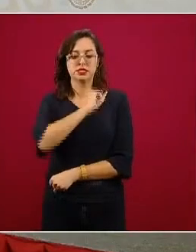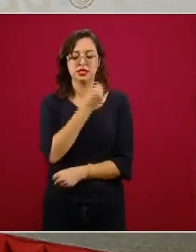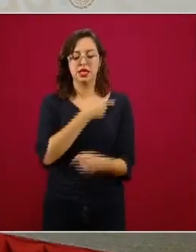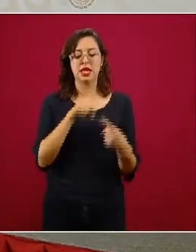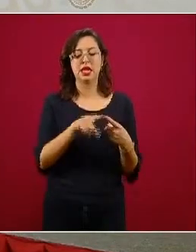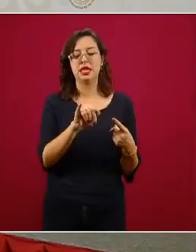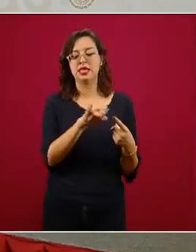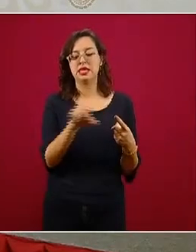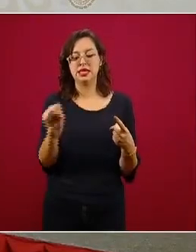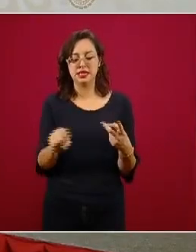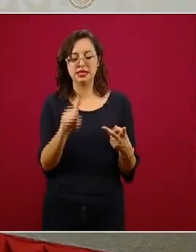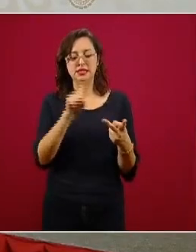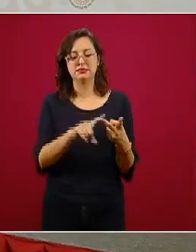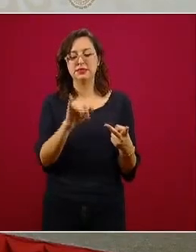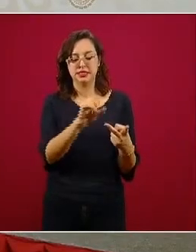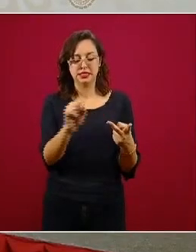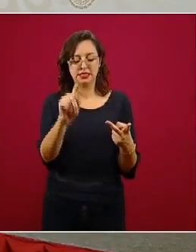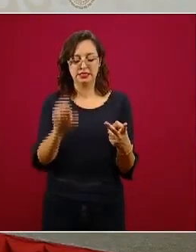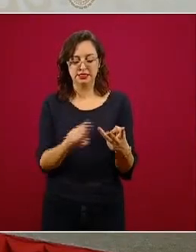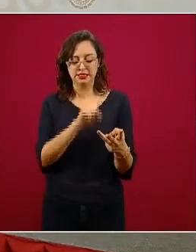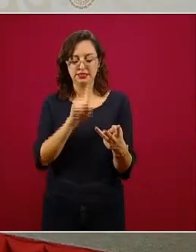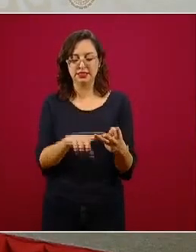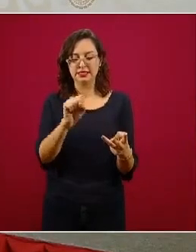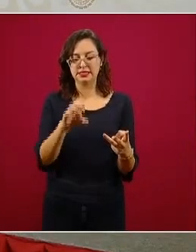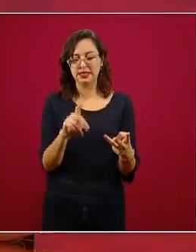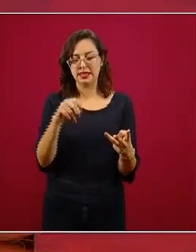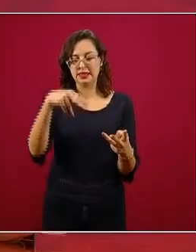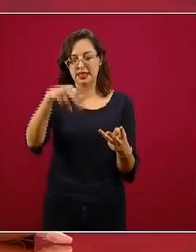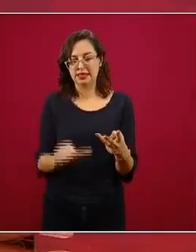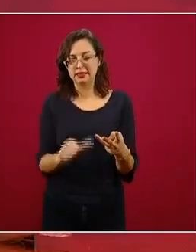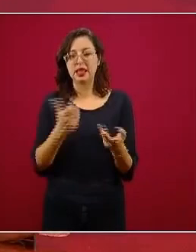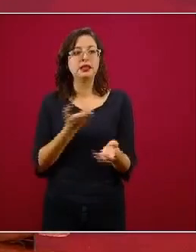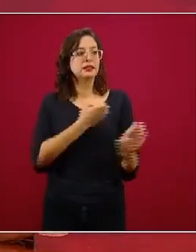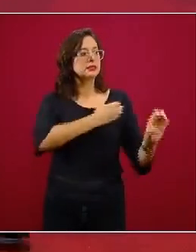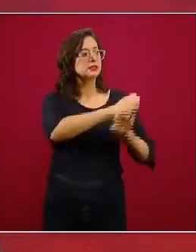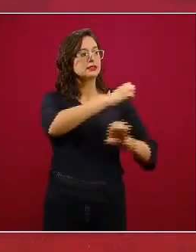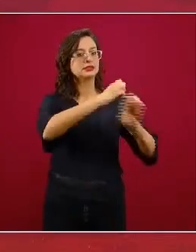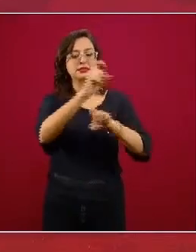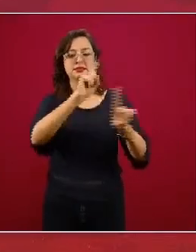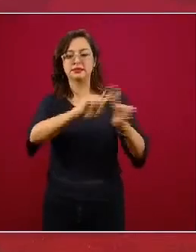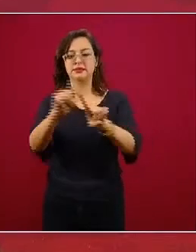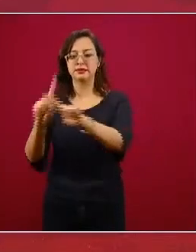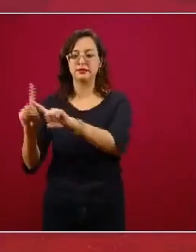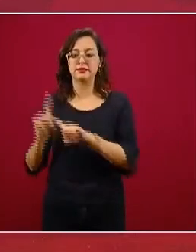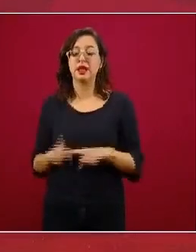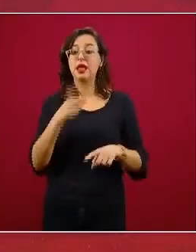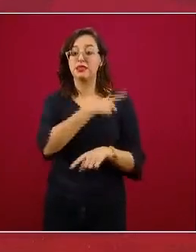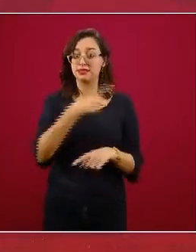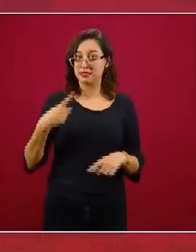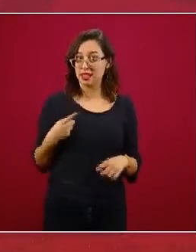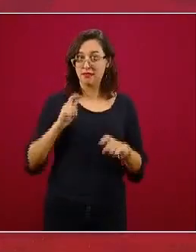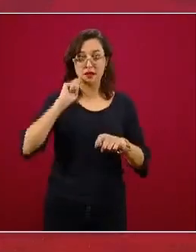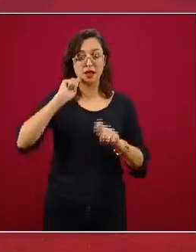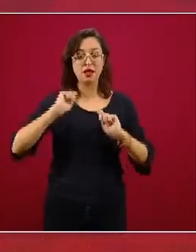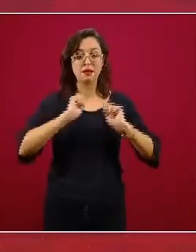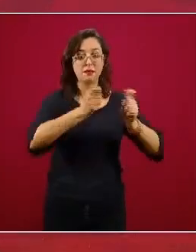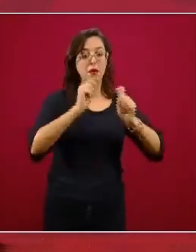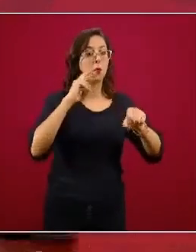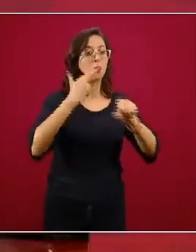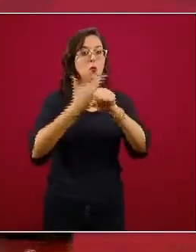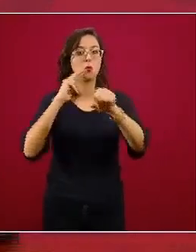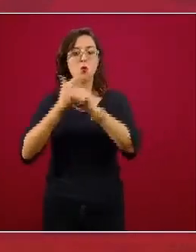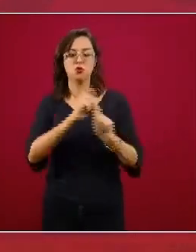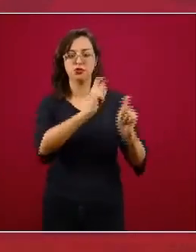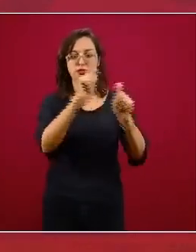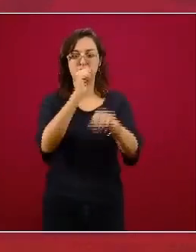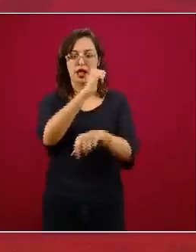IMSS, el ISSSTE, Pemex, SEDENA, etcétera. Pero lo tienen que operar en los estados. Y es un desplazamiento comunitario. Y el